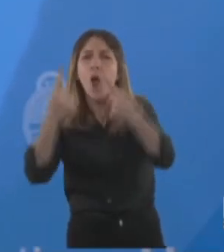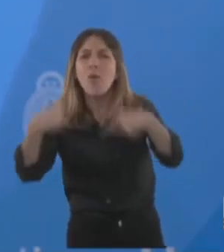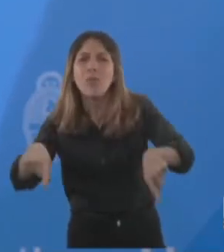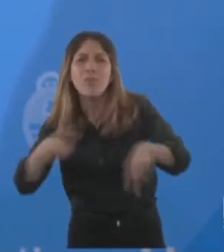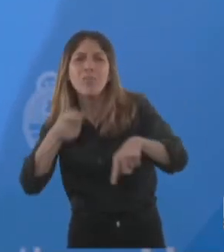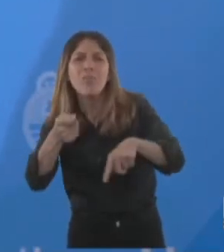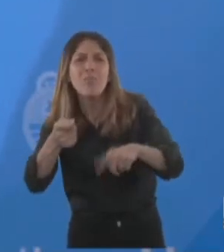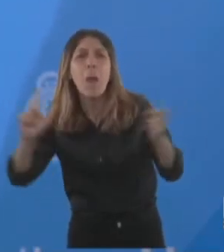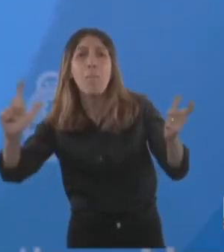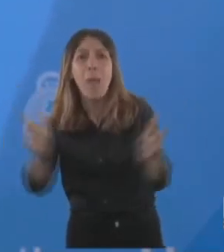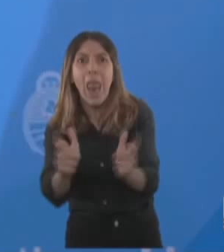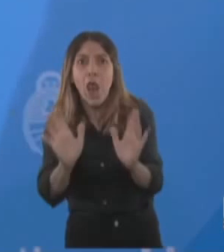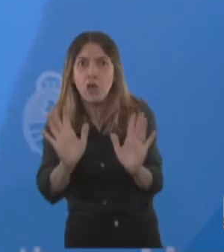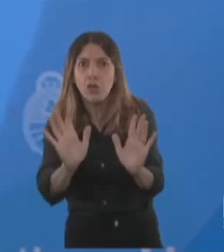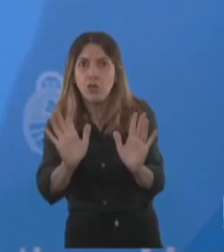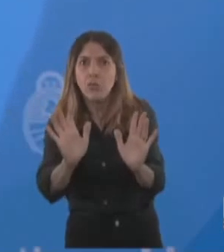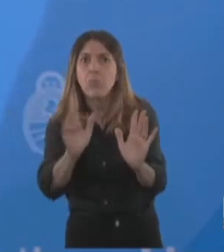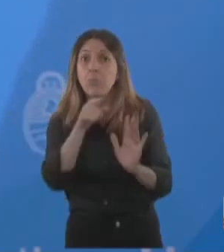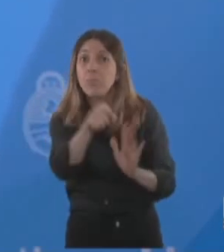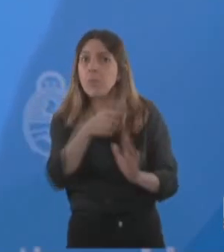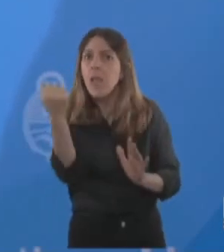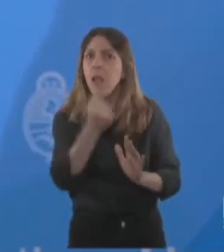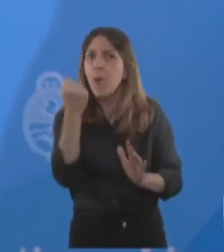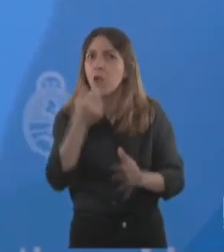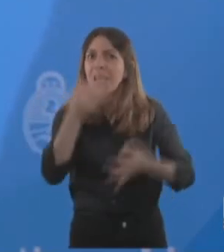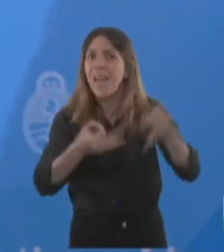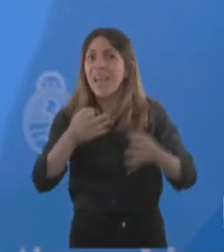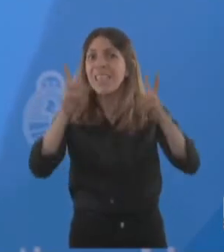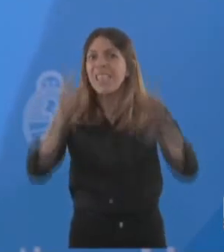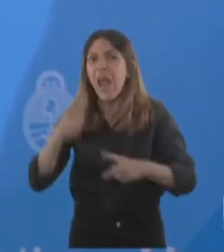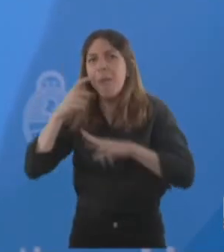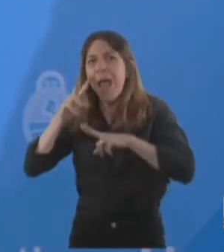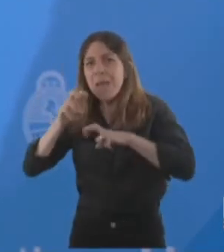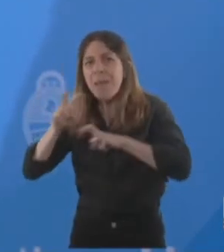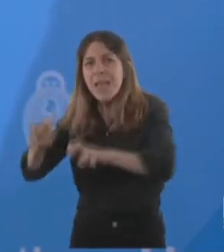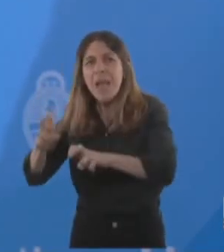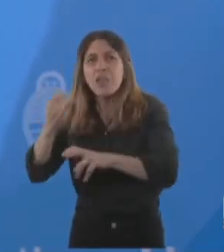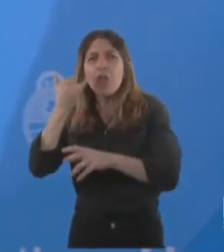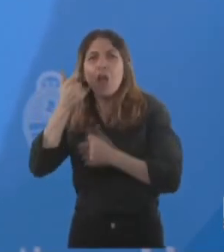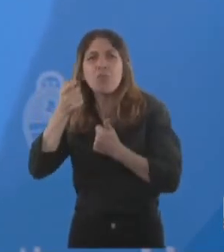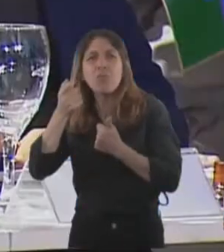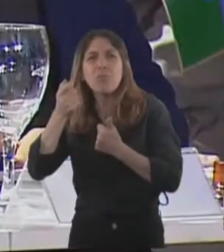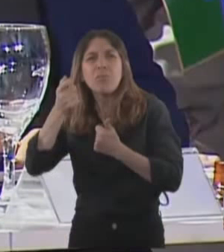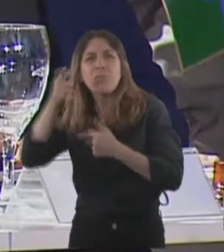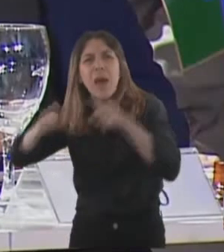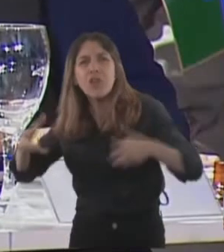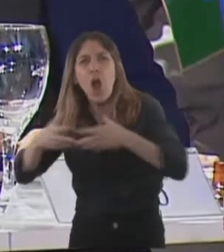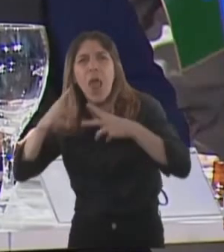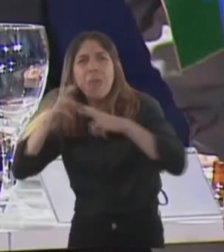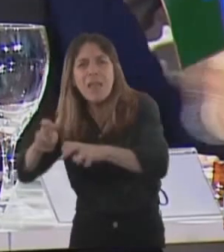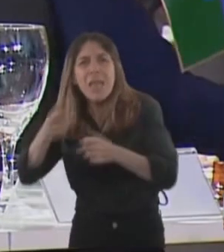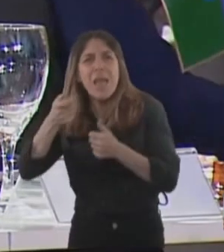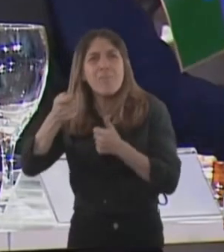Esto no es un dato menor, es un dato que en materia criminológica está absolutamente probado, corroborado,